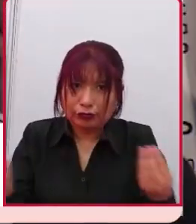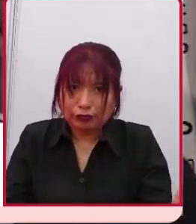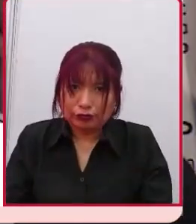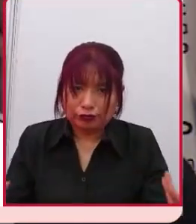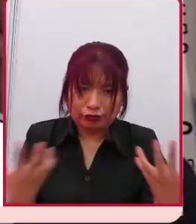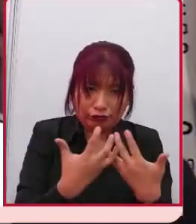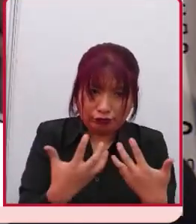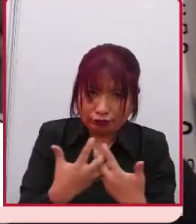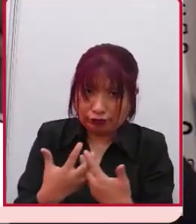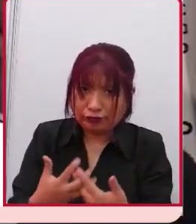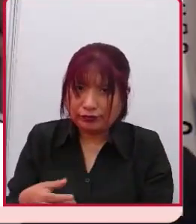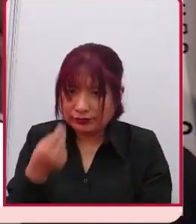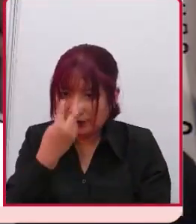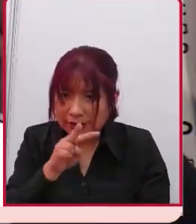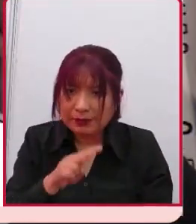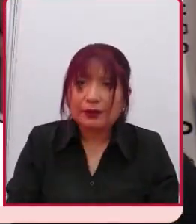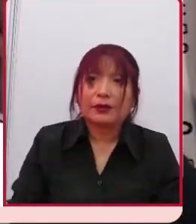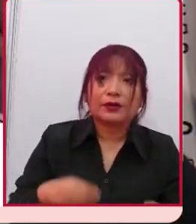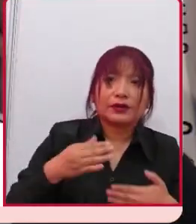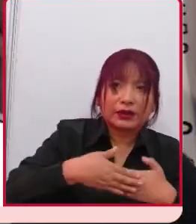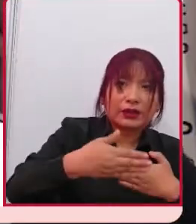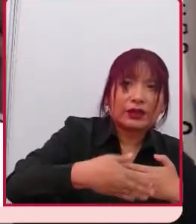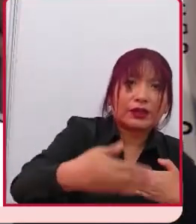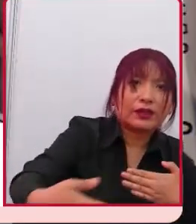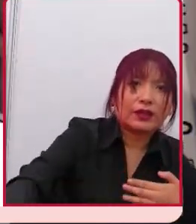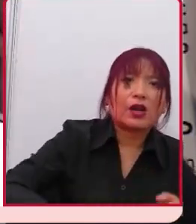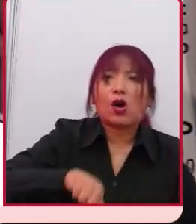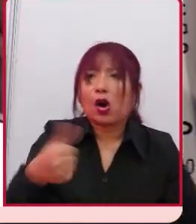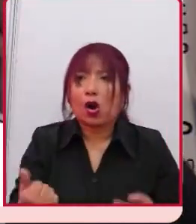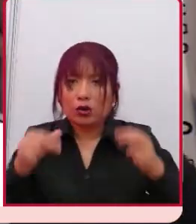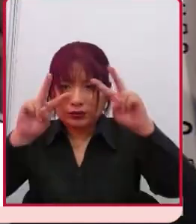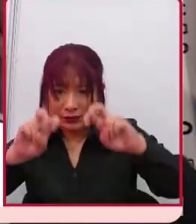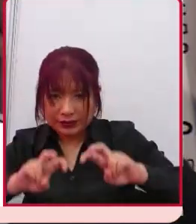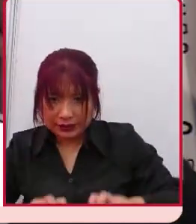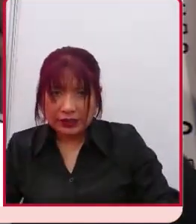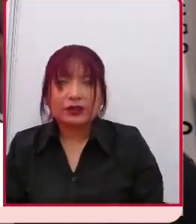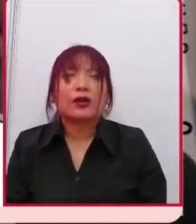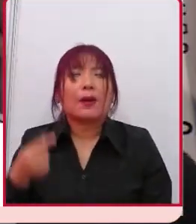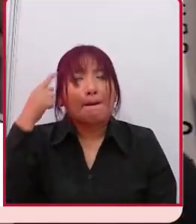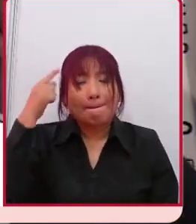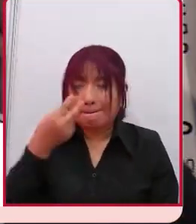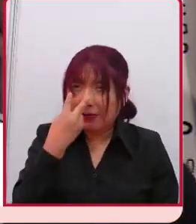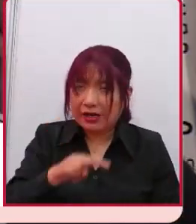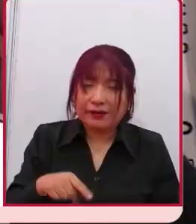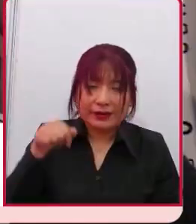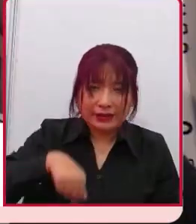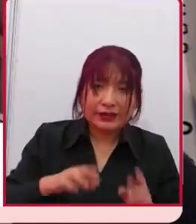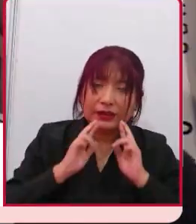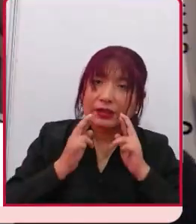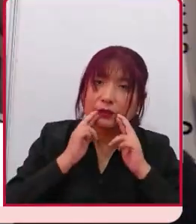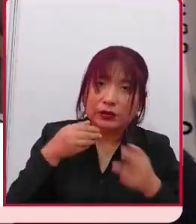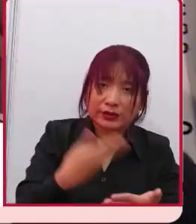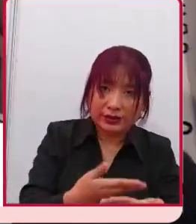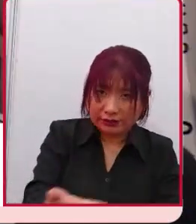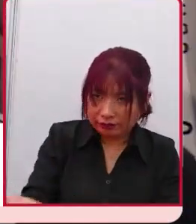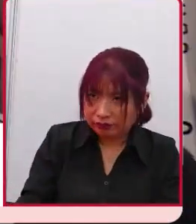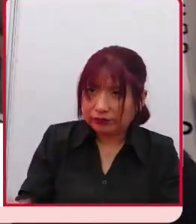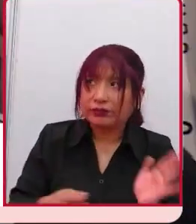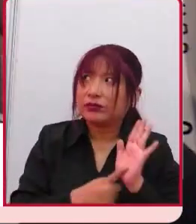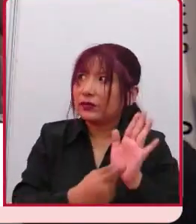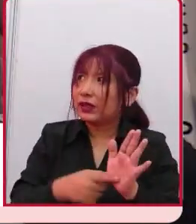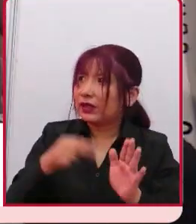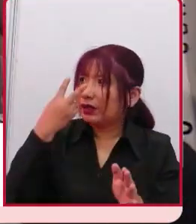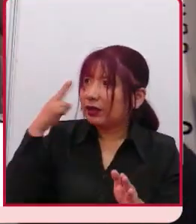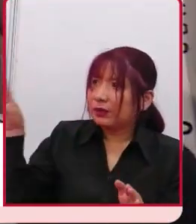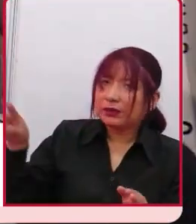resultados, y la idea es replicarlos en una segunda fase para corroborar todo lo que se viene y validar que este puntito verde